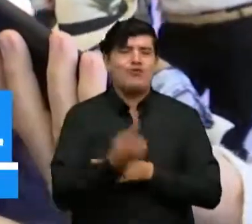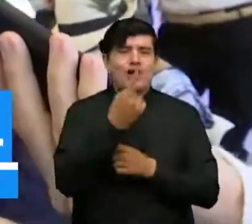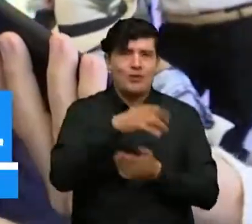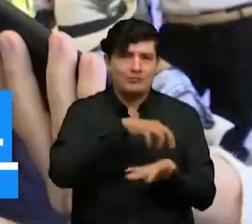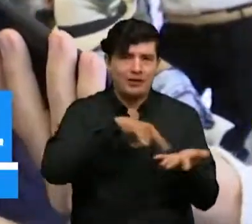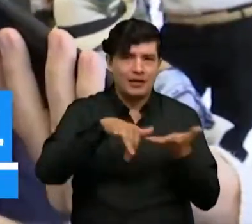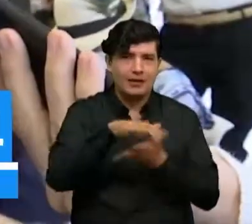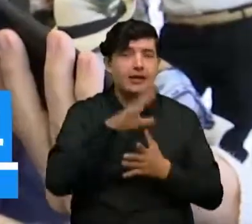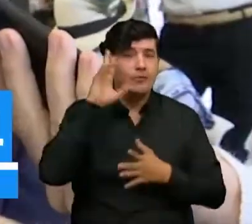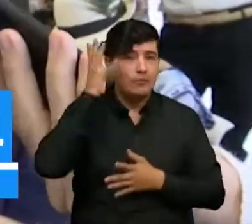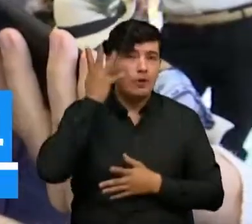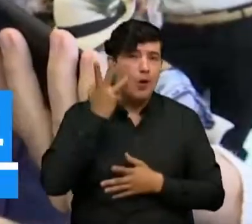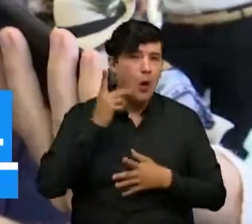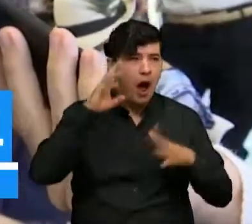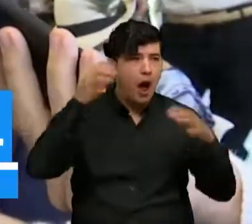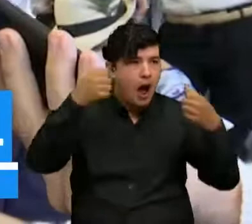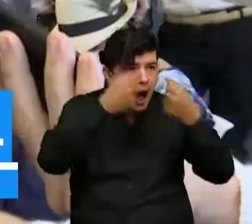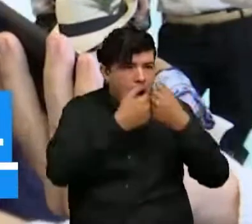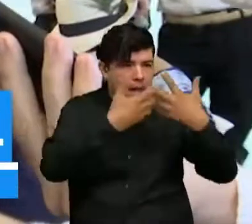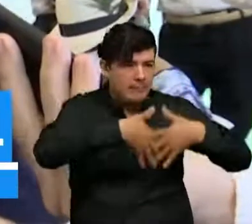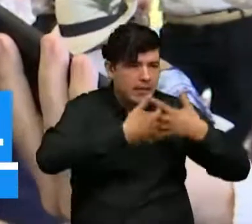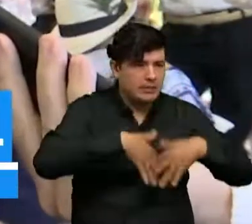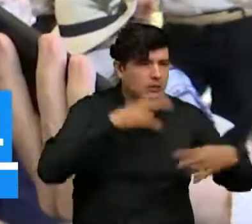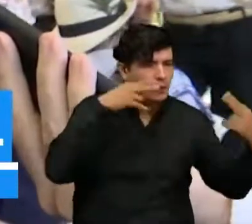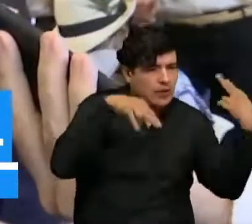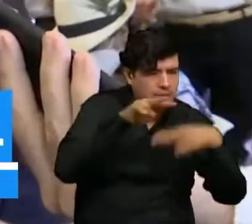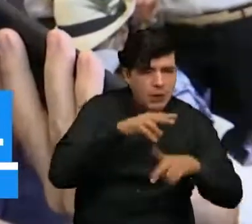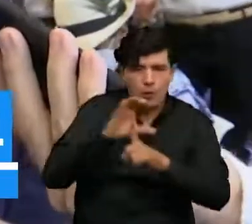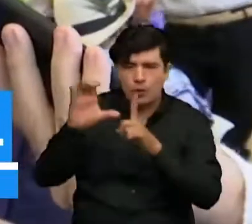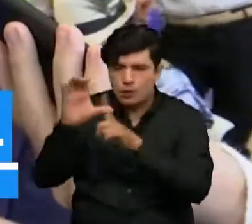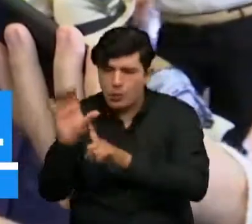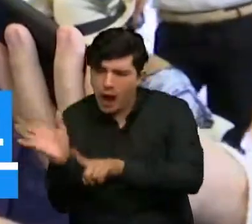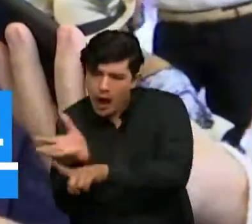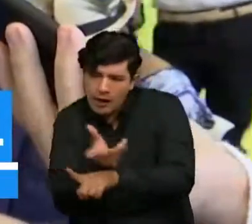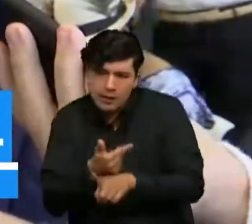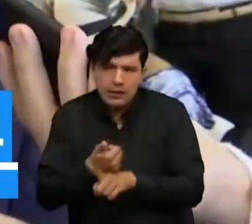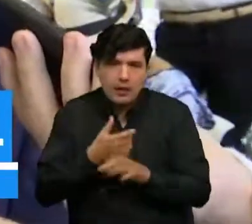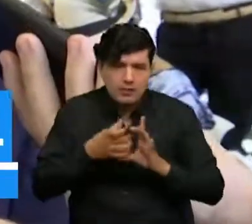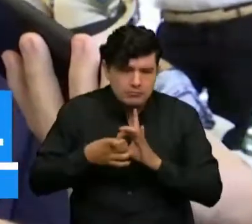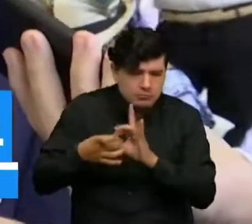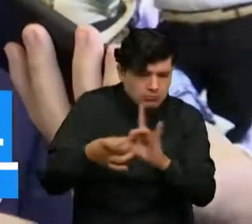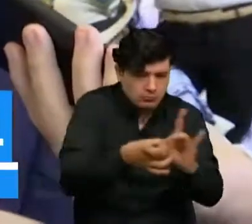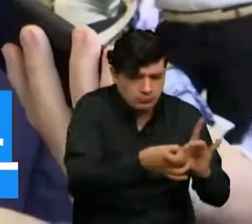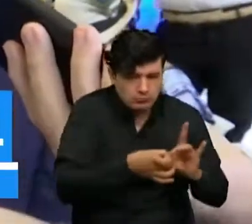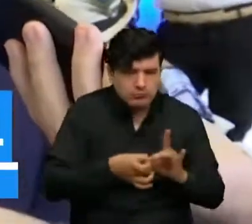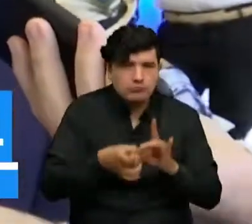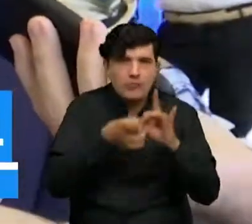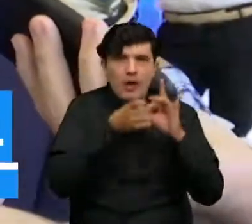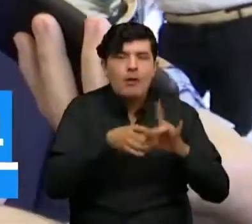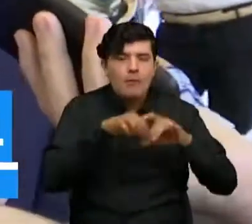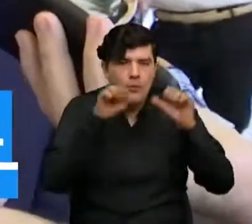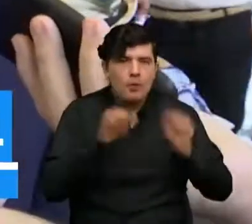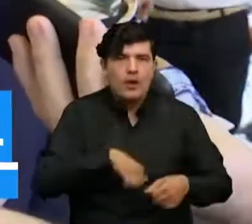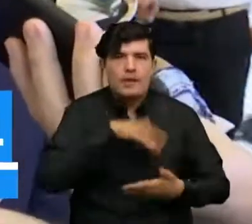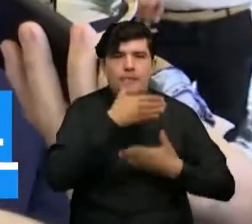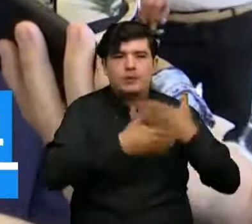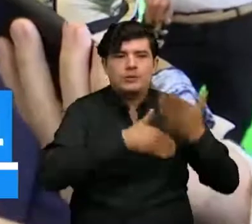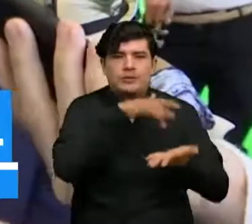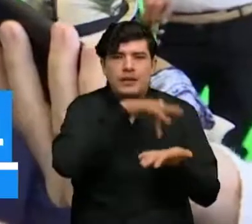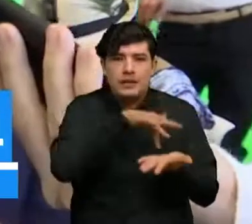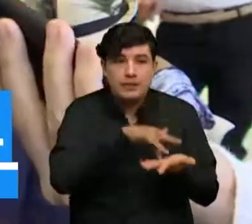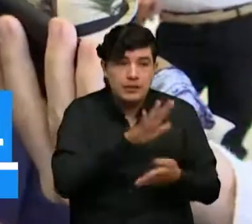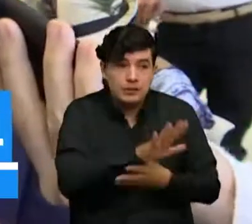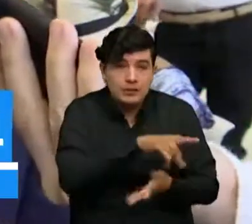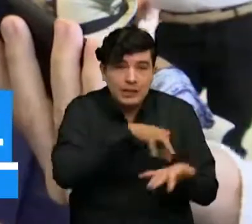con todo el sector turismo, con toda la cultura, el arte y todos los demás actores nos permitan que cada día Santander sea